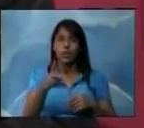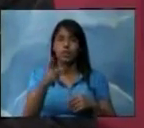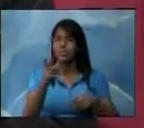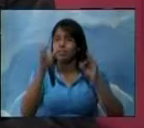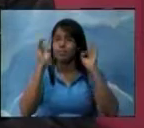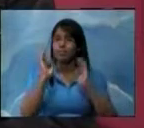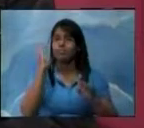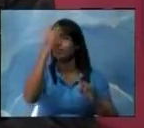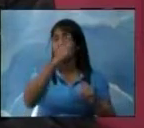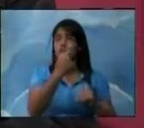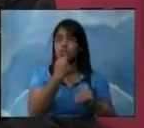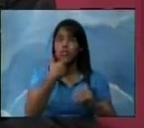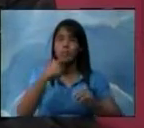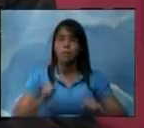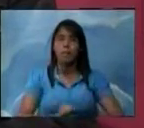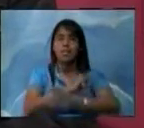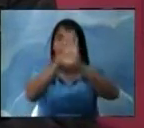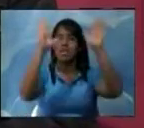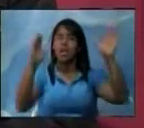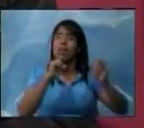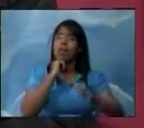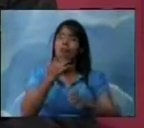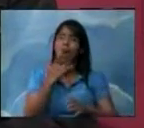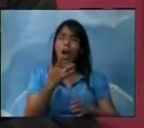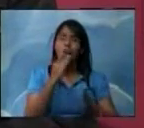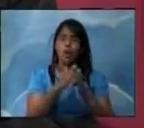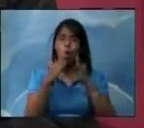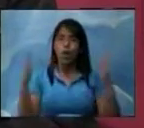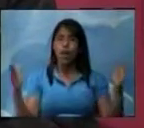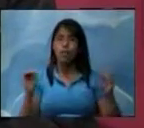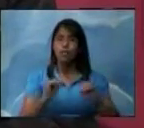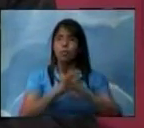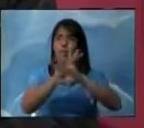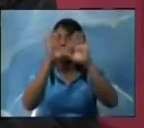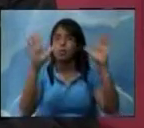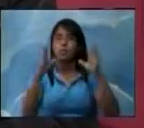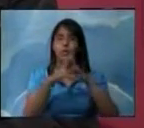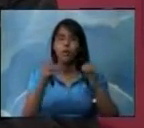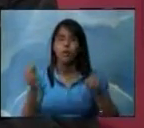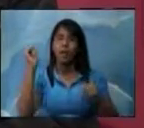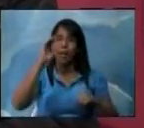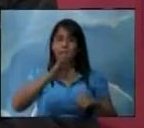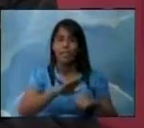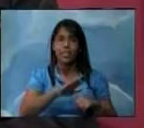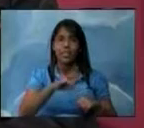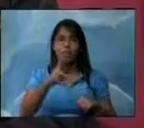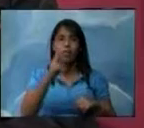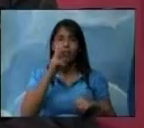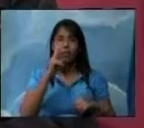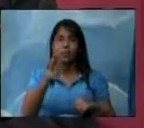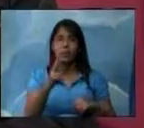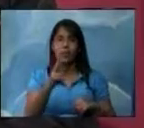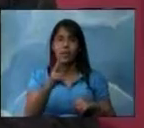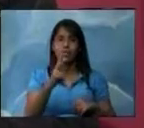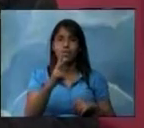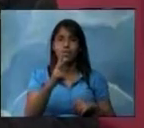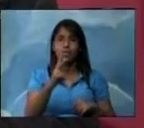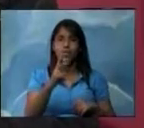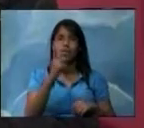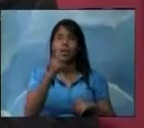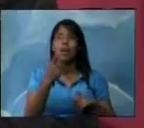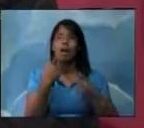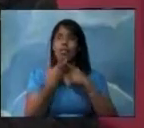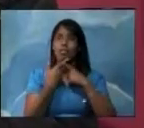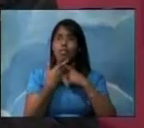preciosa mañana es algo grande, algo maravilloso. Estamos viendo